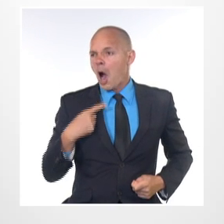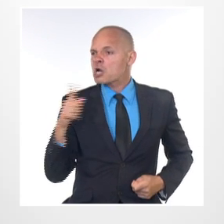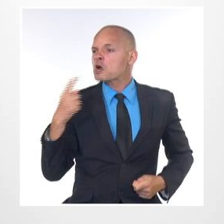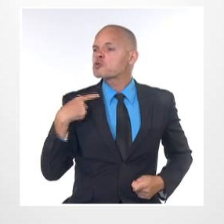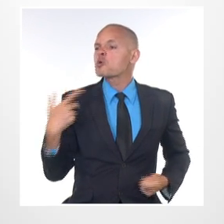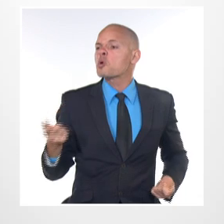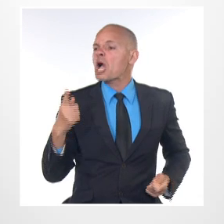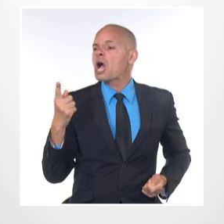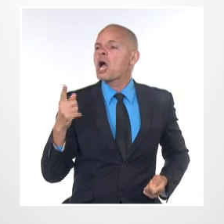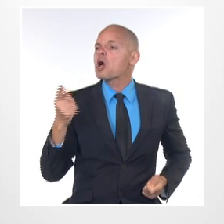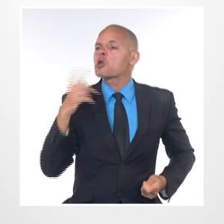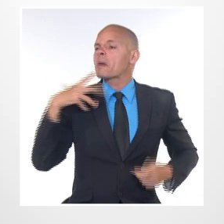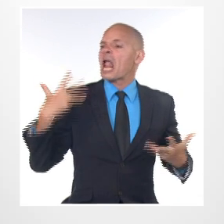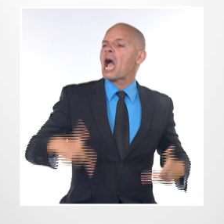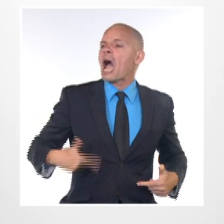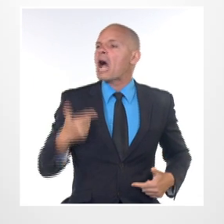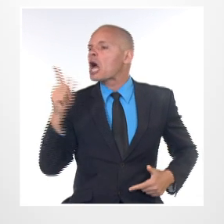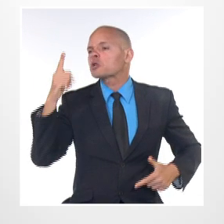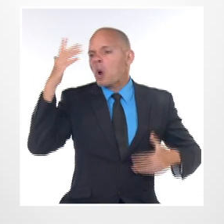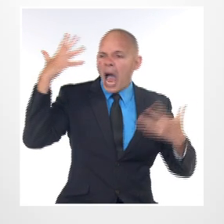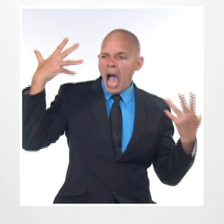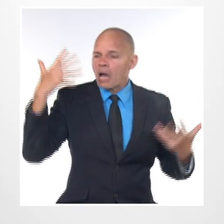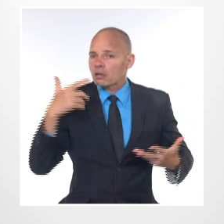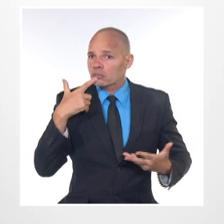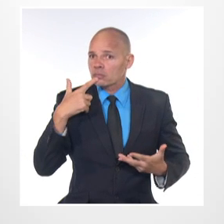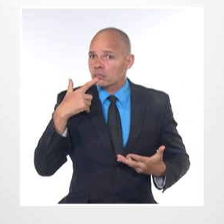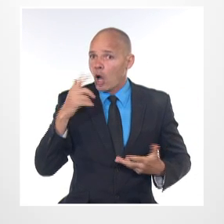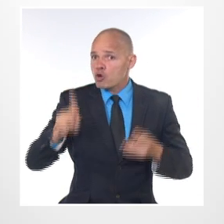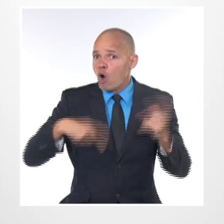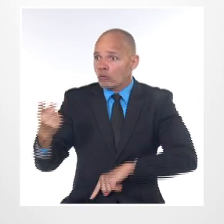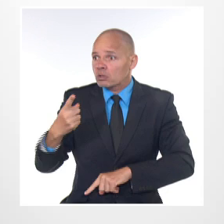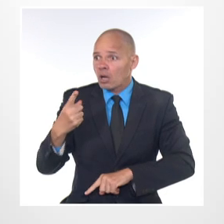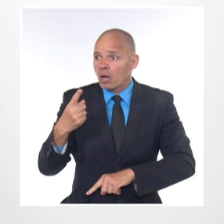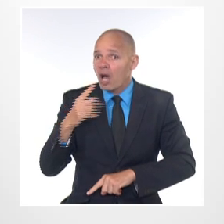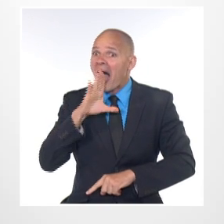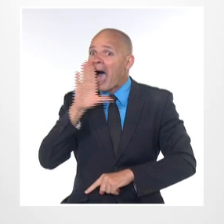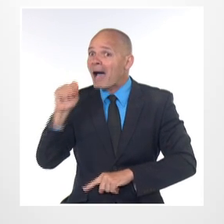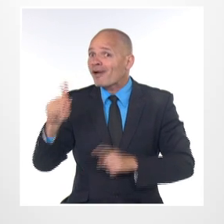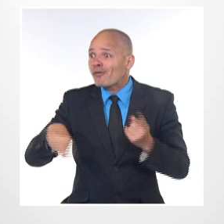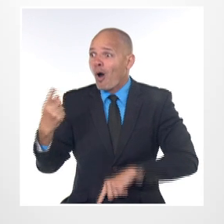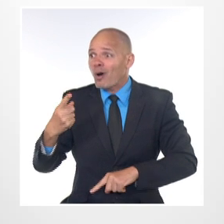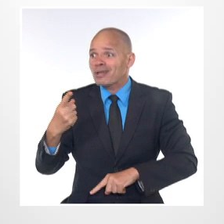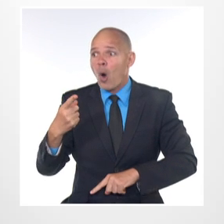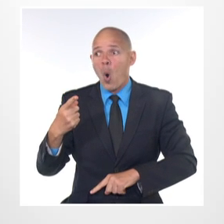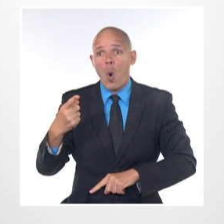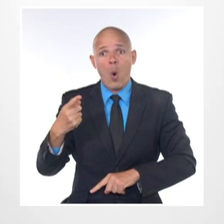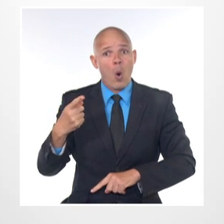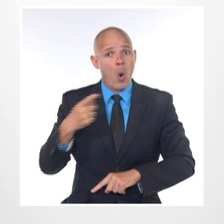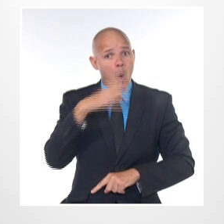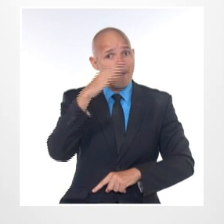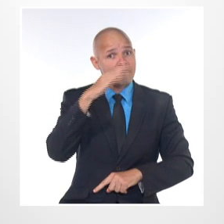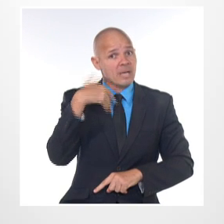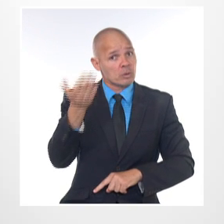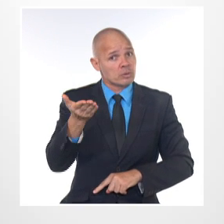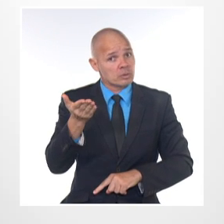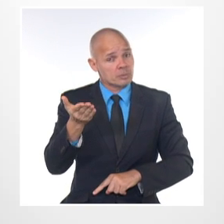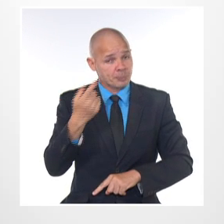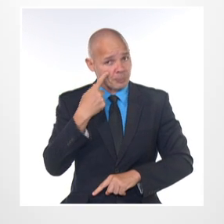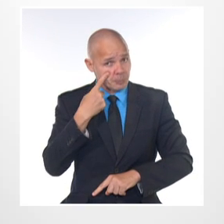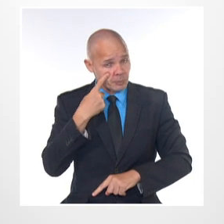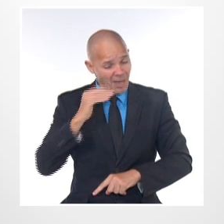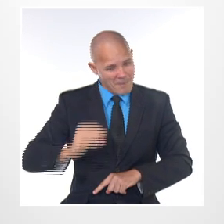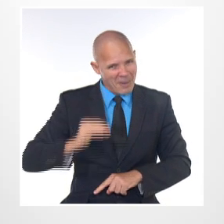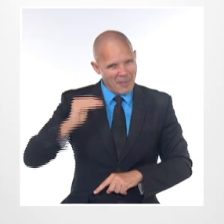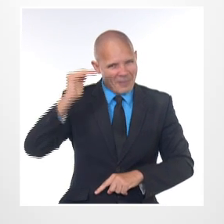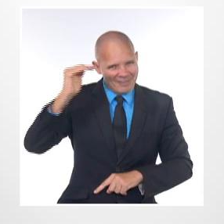de desacato. O sea, comienzo sin obedecer lo que me está diciendo la gente, después impido que él haga lo que le corresponde y